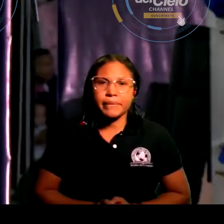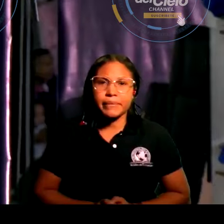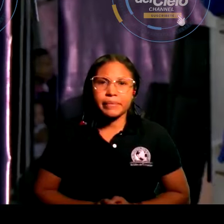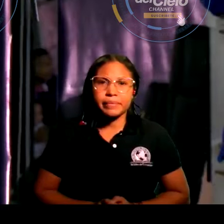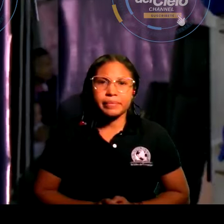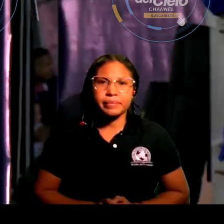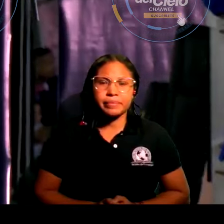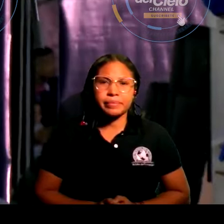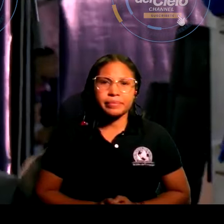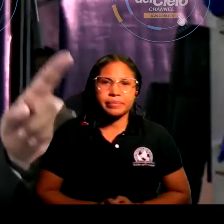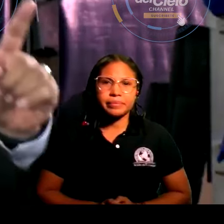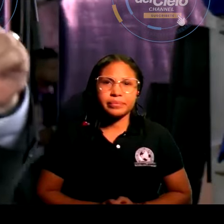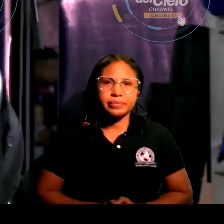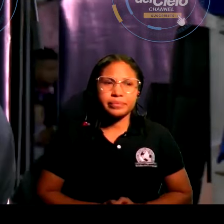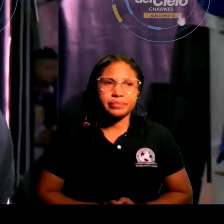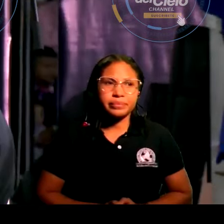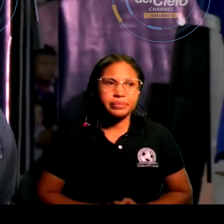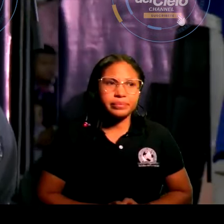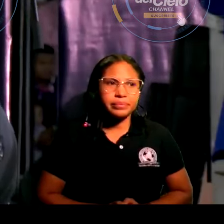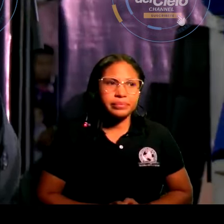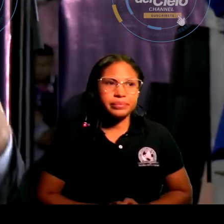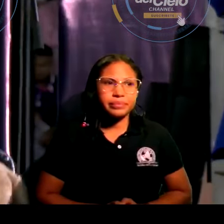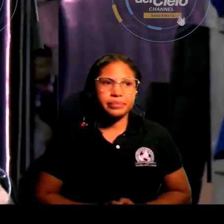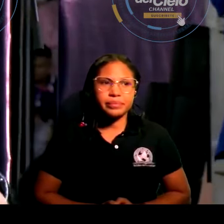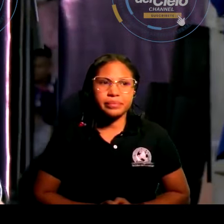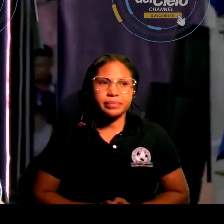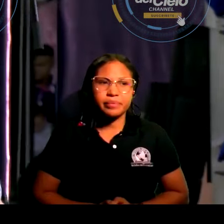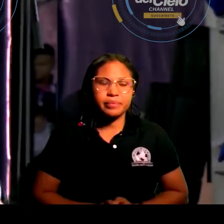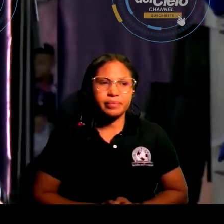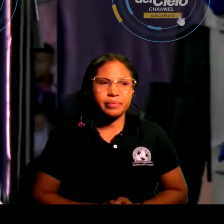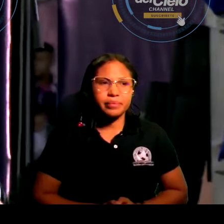usted lo hace, usted será libre.